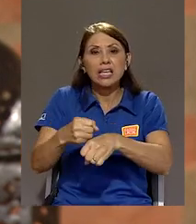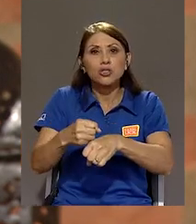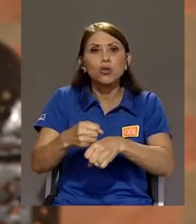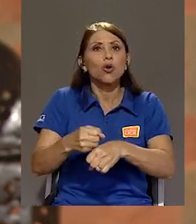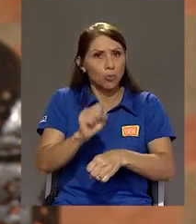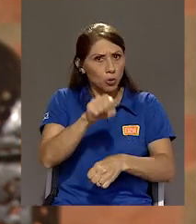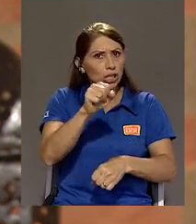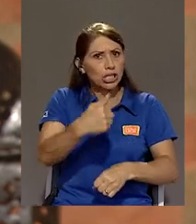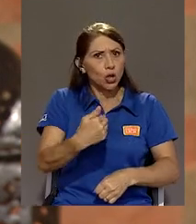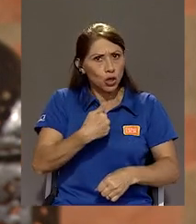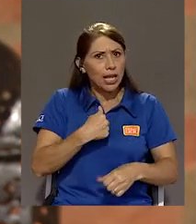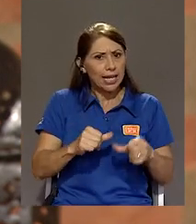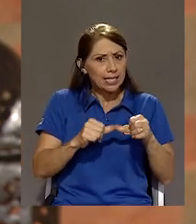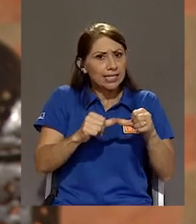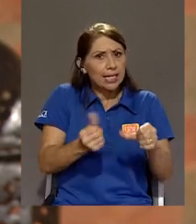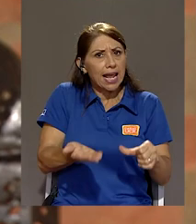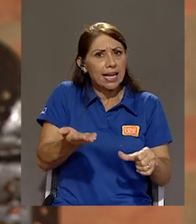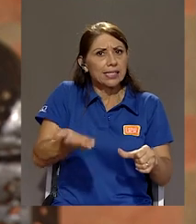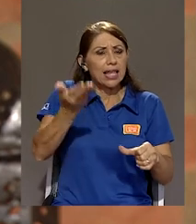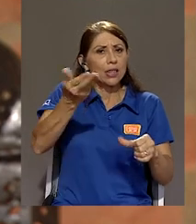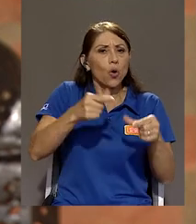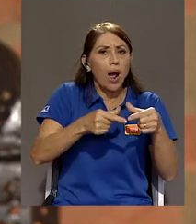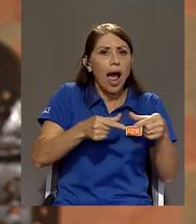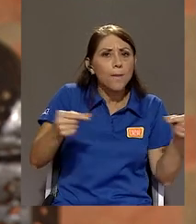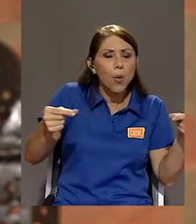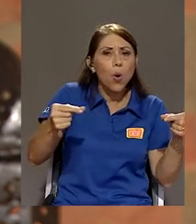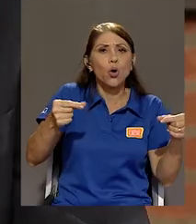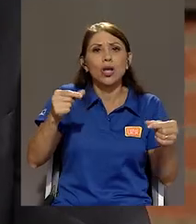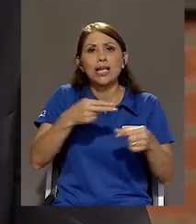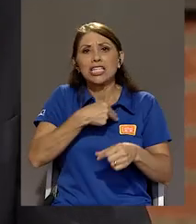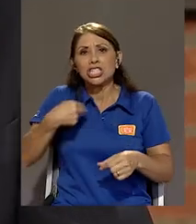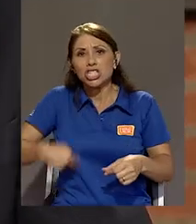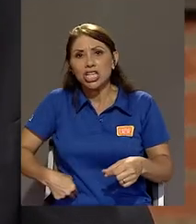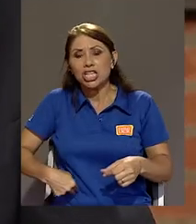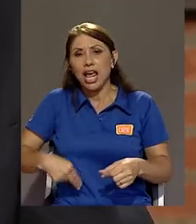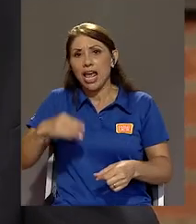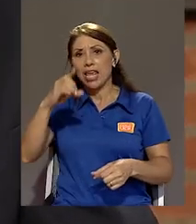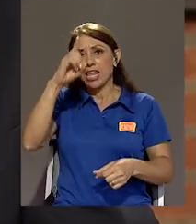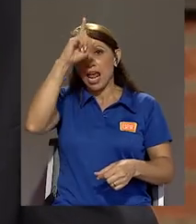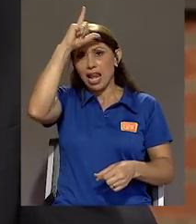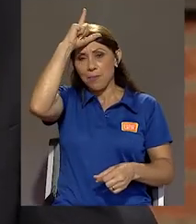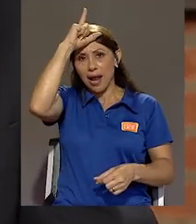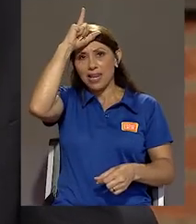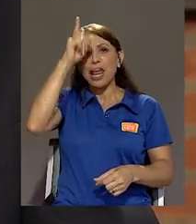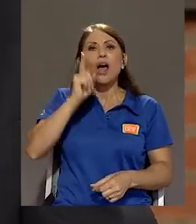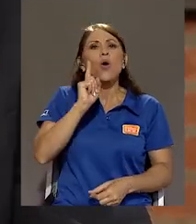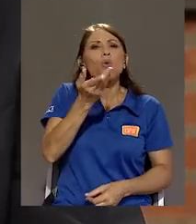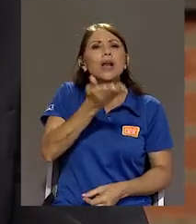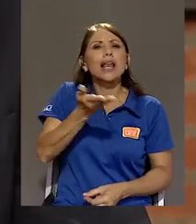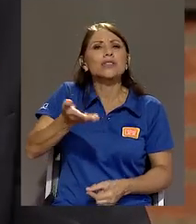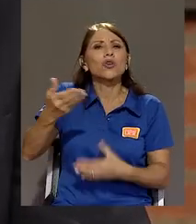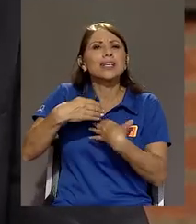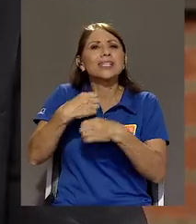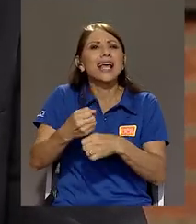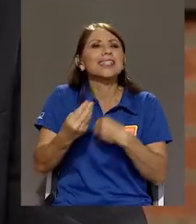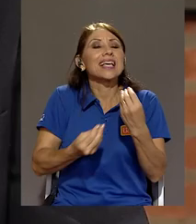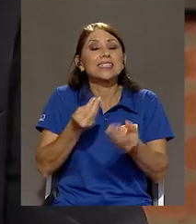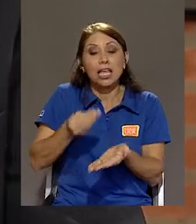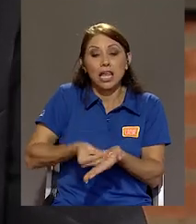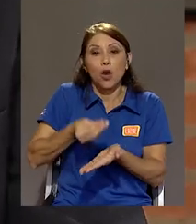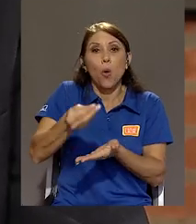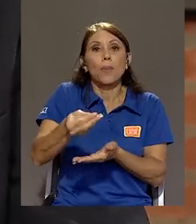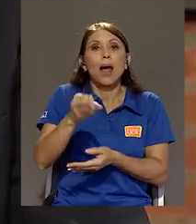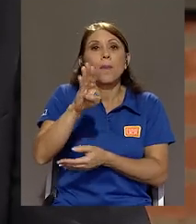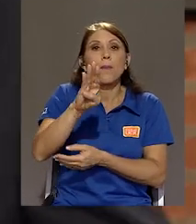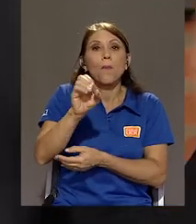sigue creciendo el de Japón y el de China y el de Alemania, una de las cosas que hacen con tanto dinero y no saben qué hacer es que compran bonos del Tesoro